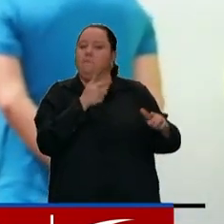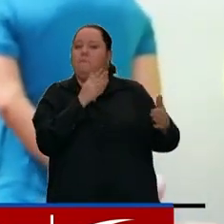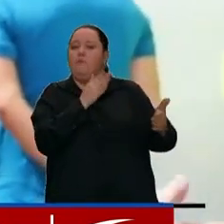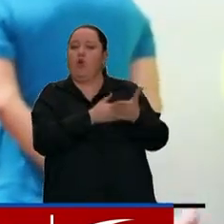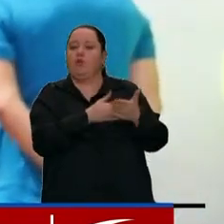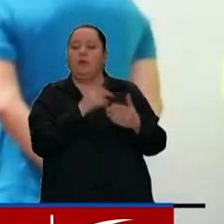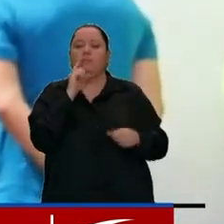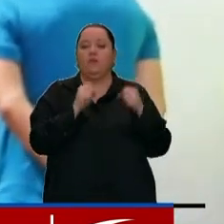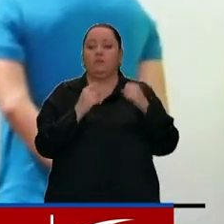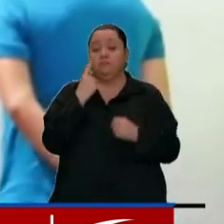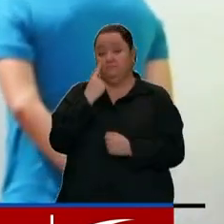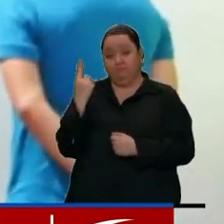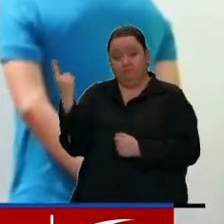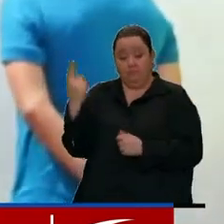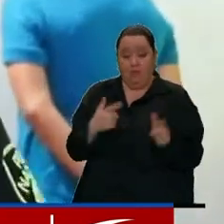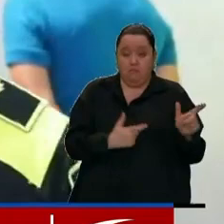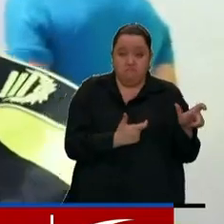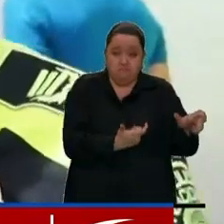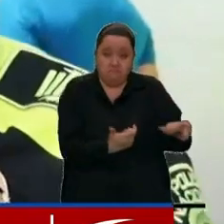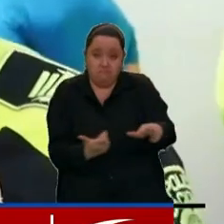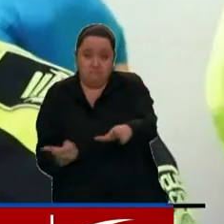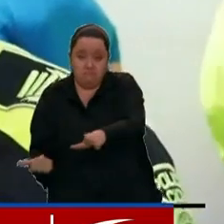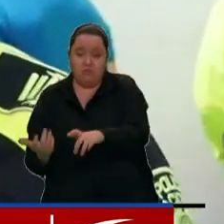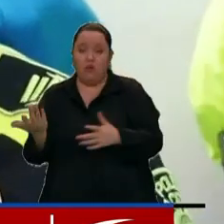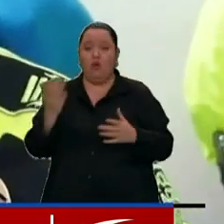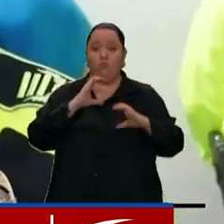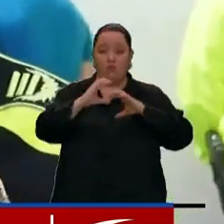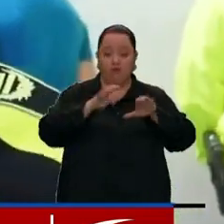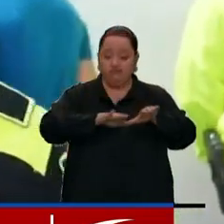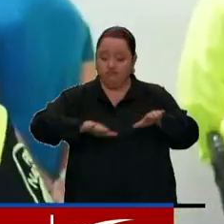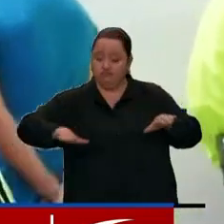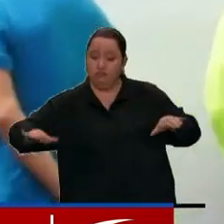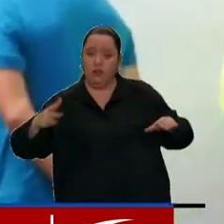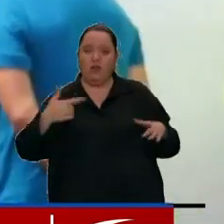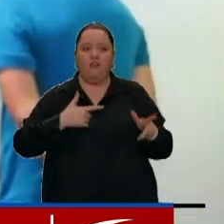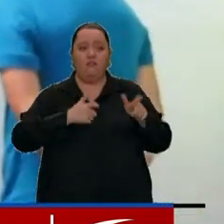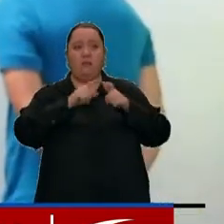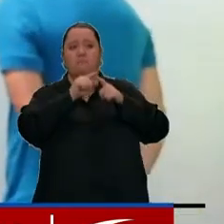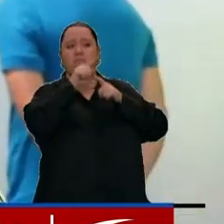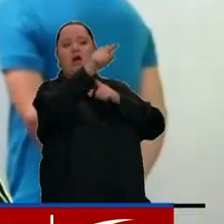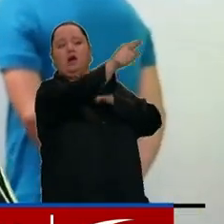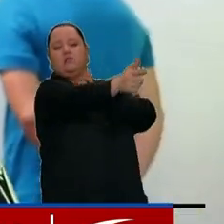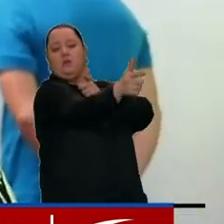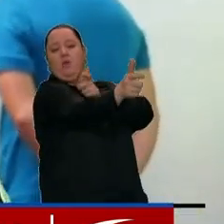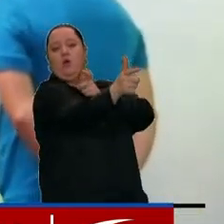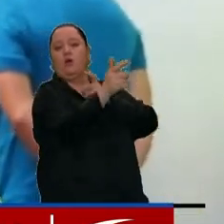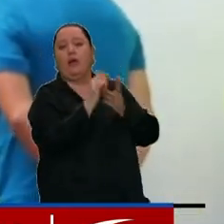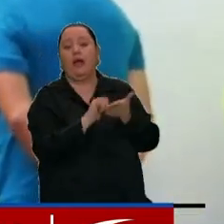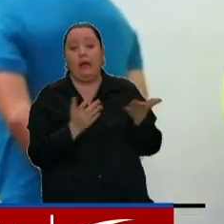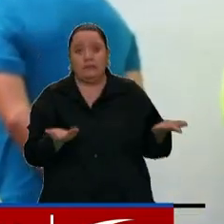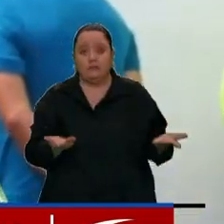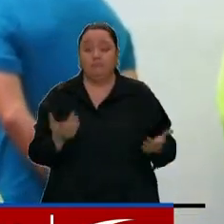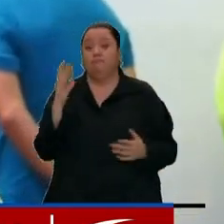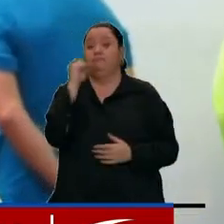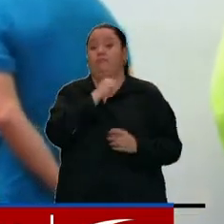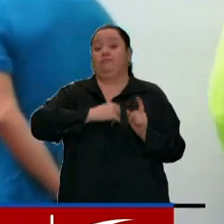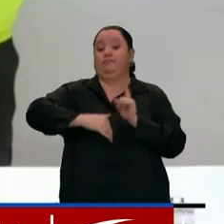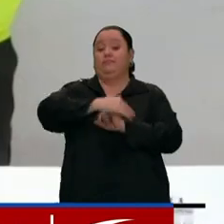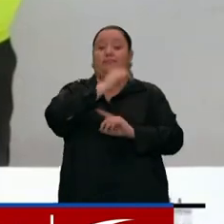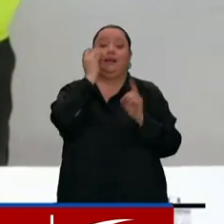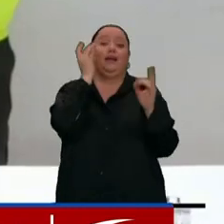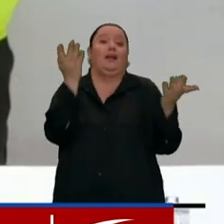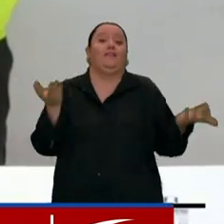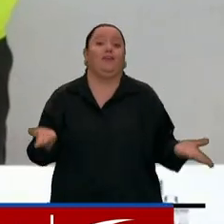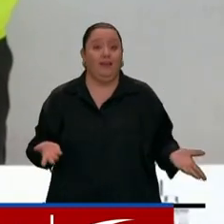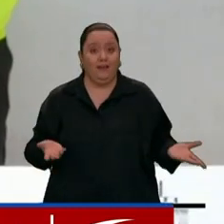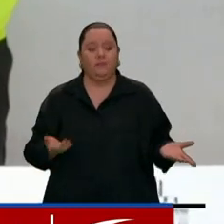ahí ve la munición equipo de comunicaciones las armas de fuego de largo alcance inclusive entonces podríamos hablar de un escenario catastrófico